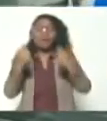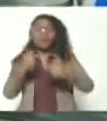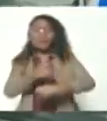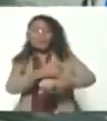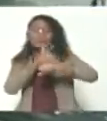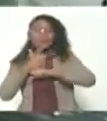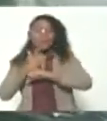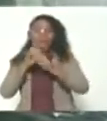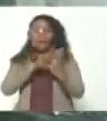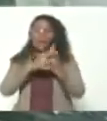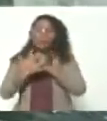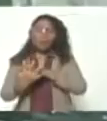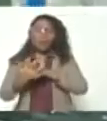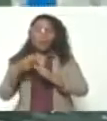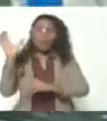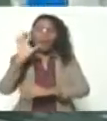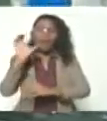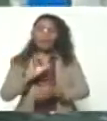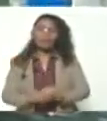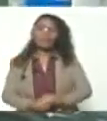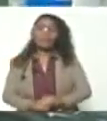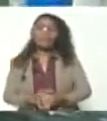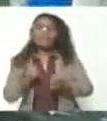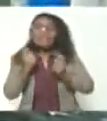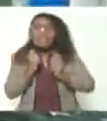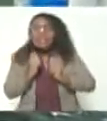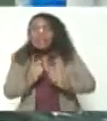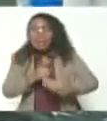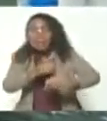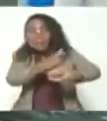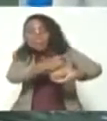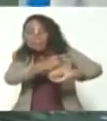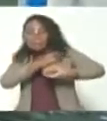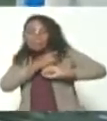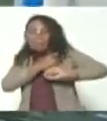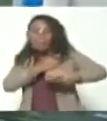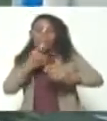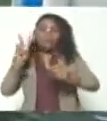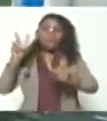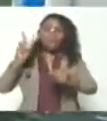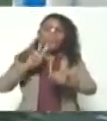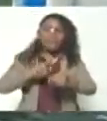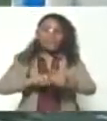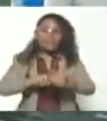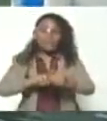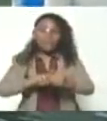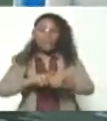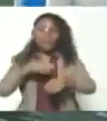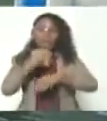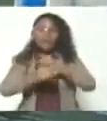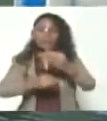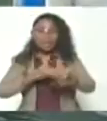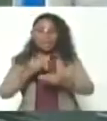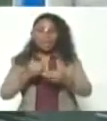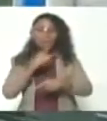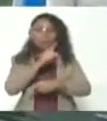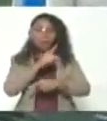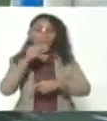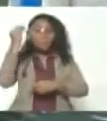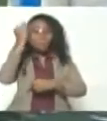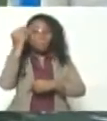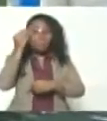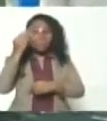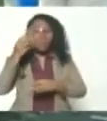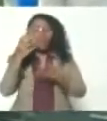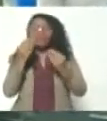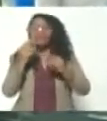desde los barrios de Caracas, para tratar de disparar la violencia y desencadenar lo que ellos creen desde hace